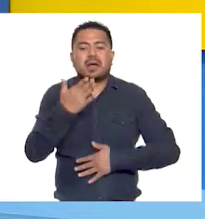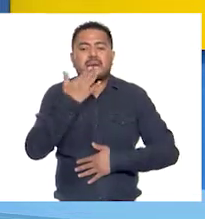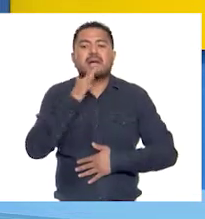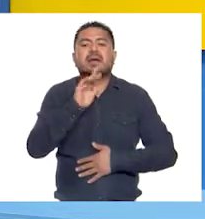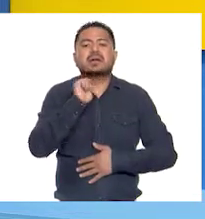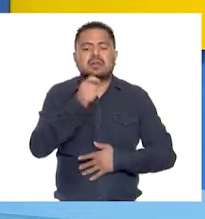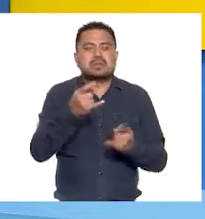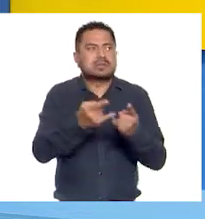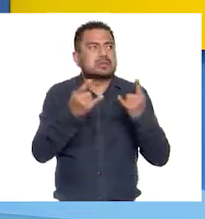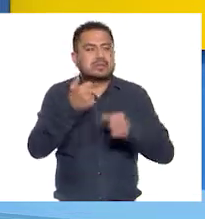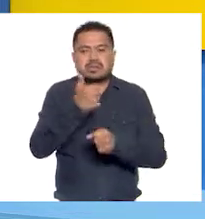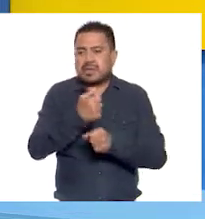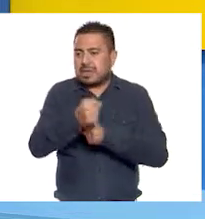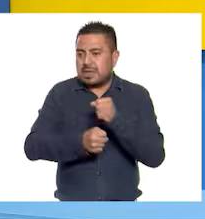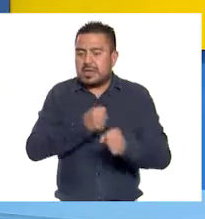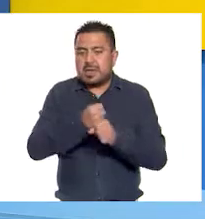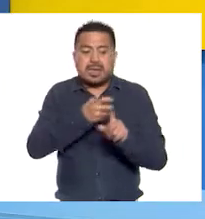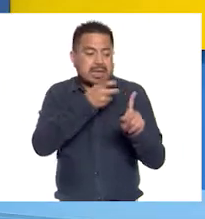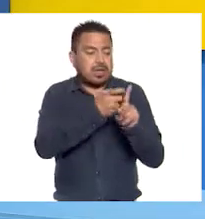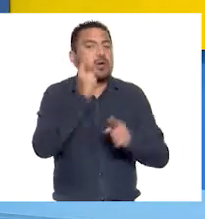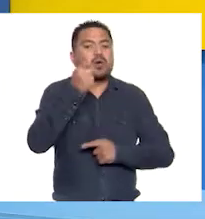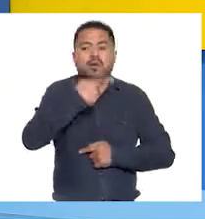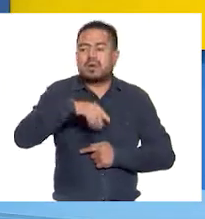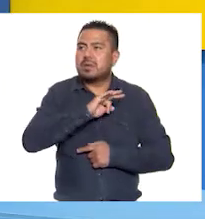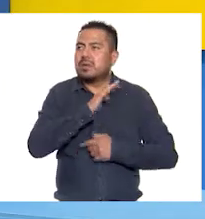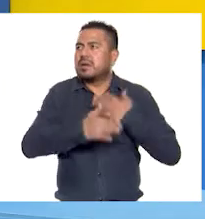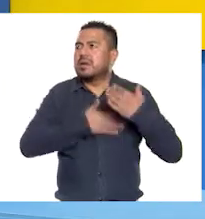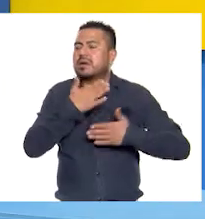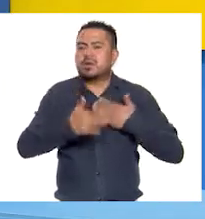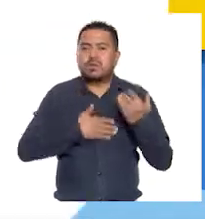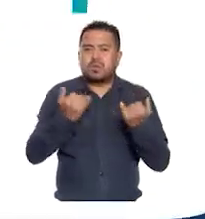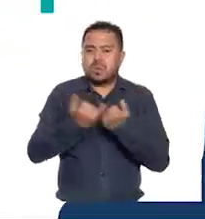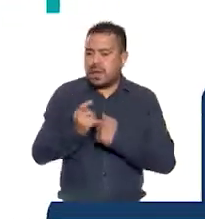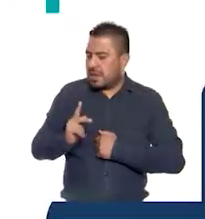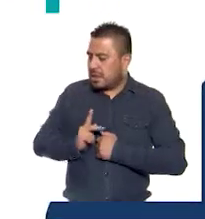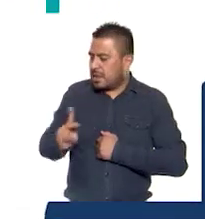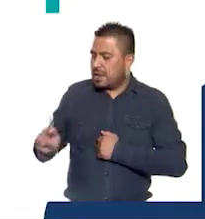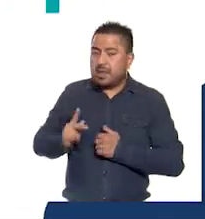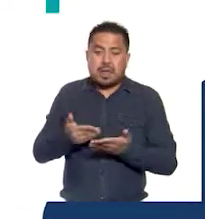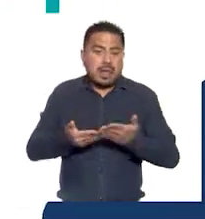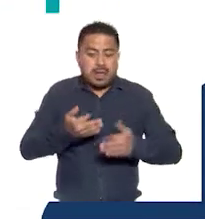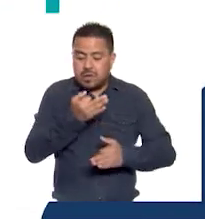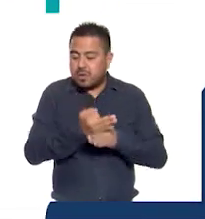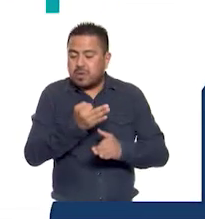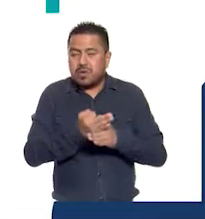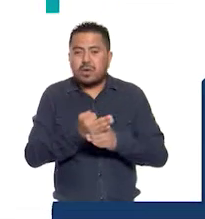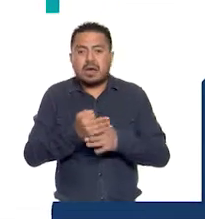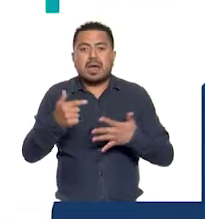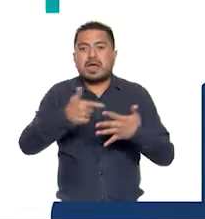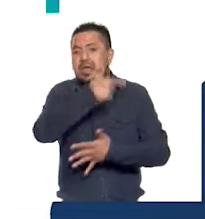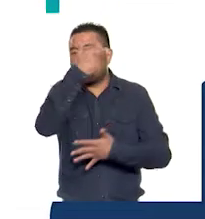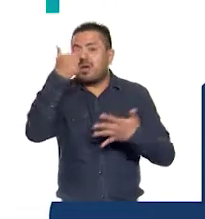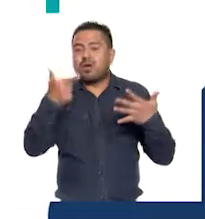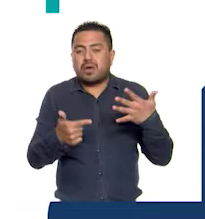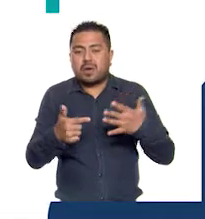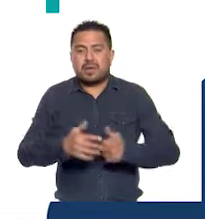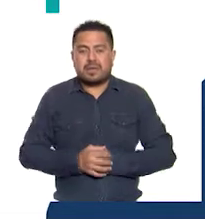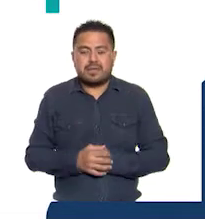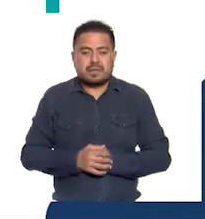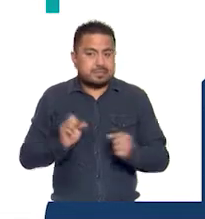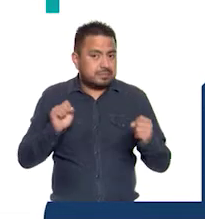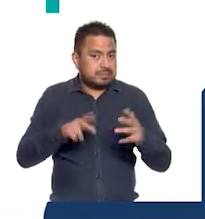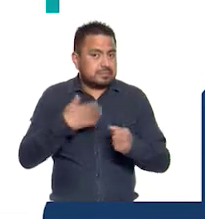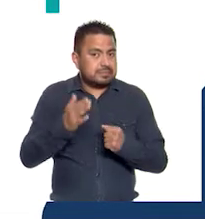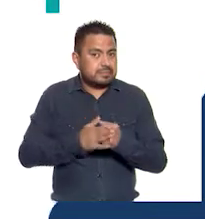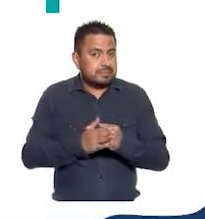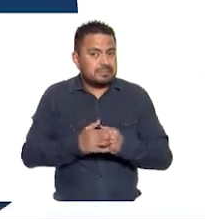de historia de sexto grado y espero lo hayan disfrutado tanto como nosotras. A continuación, geografía. ¡Nos